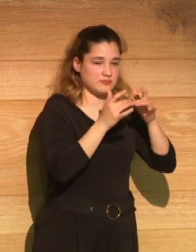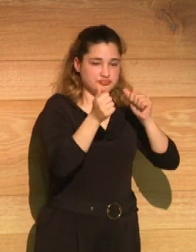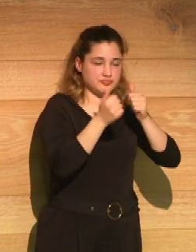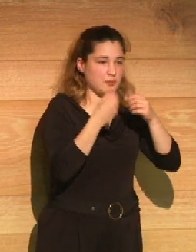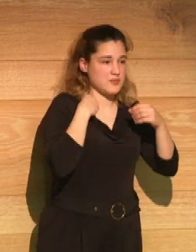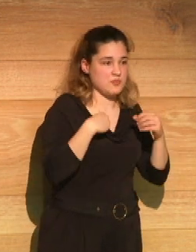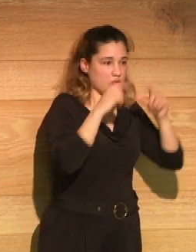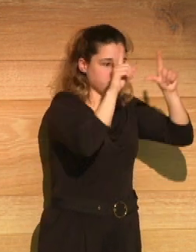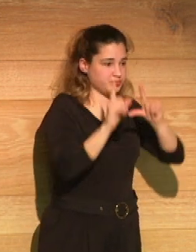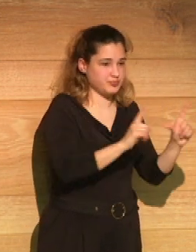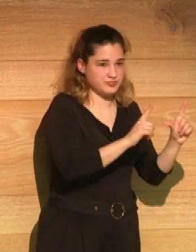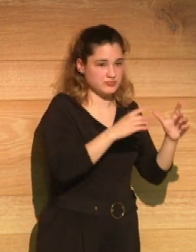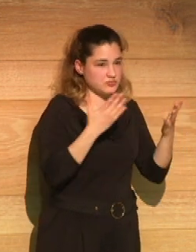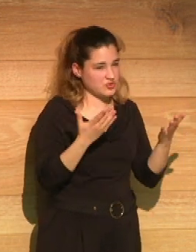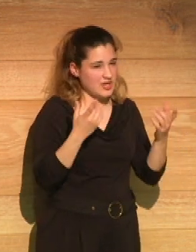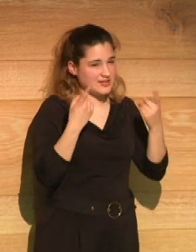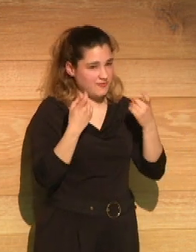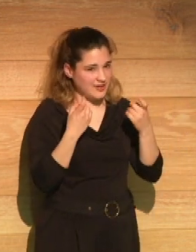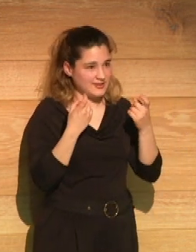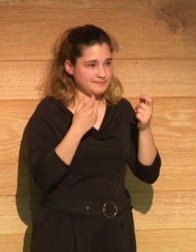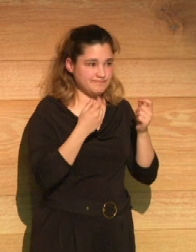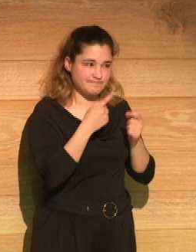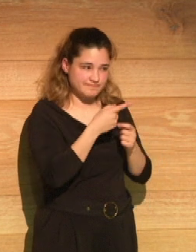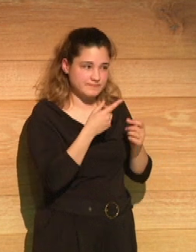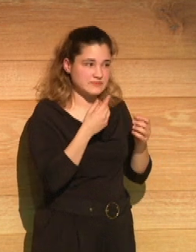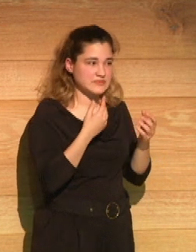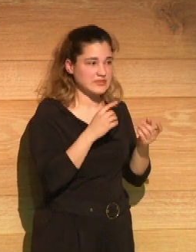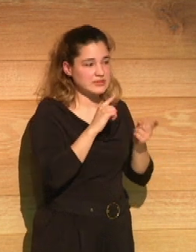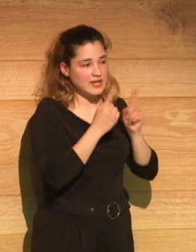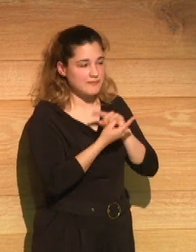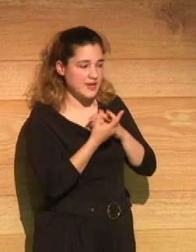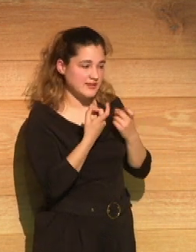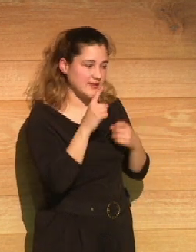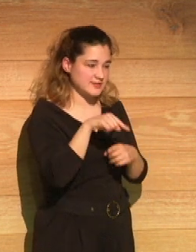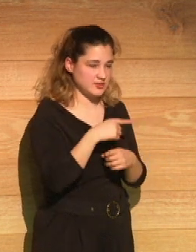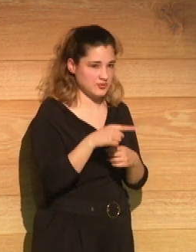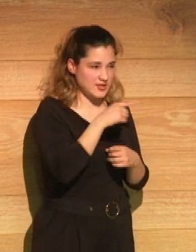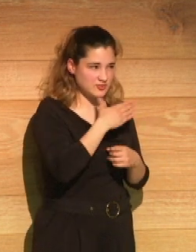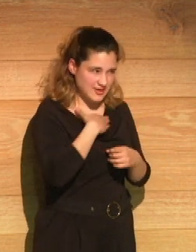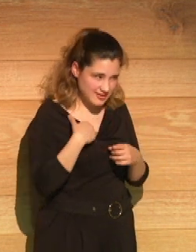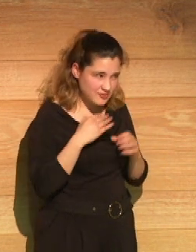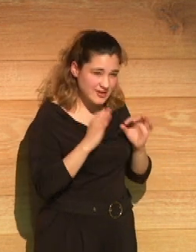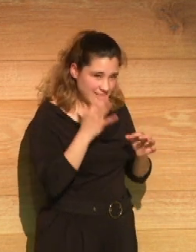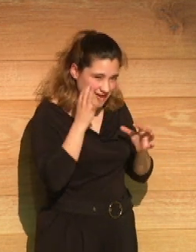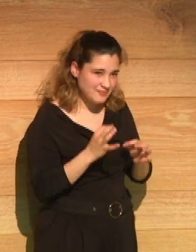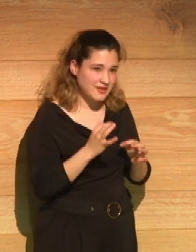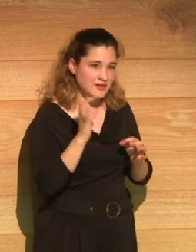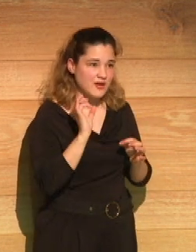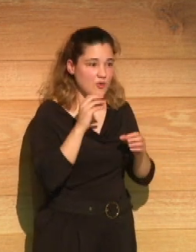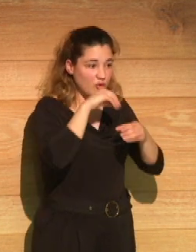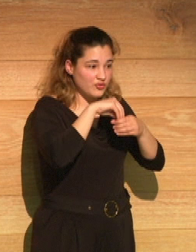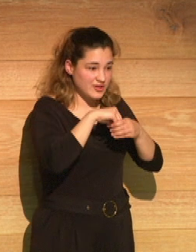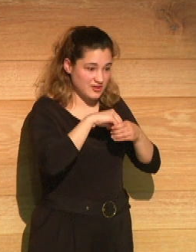donde debemos evaluar esas estrategias y donde debemos entender si eso es exactamente lo que queremos hacer, si nuestros contenidos en